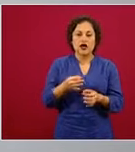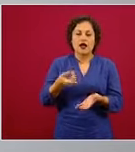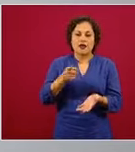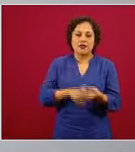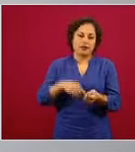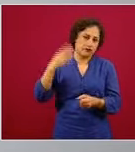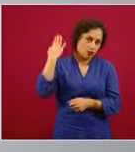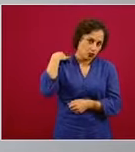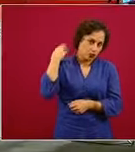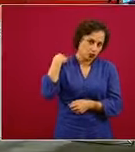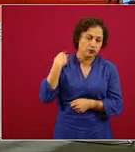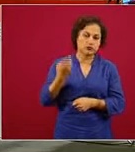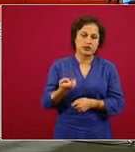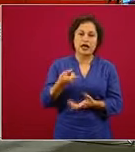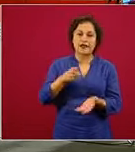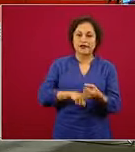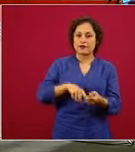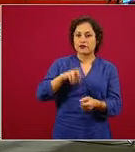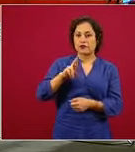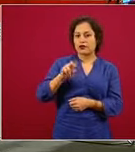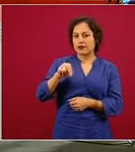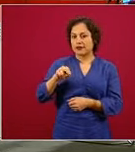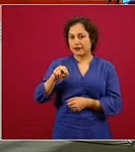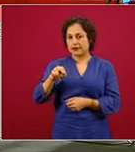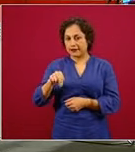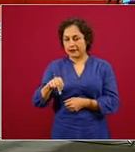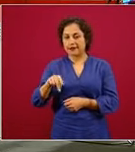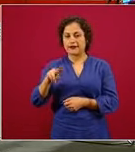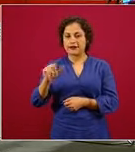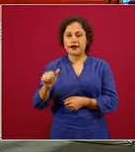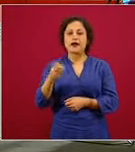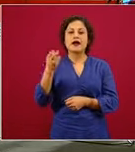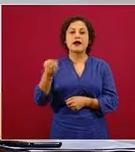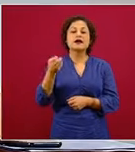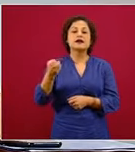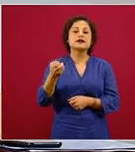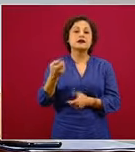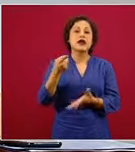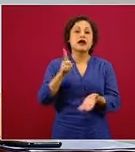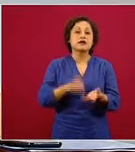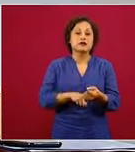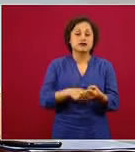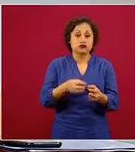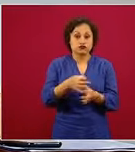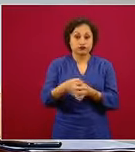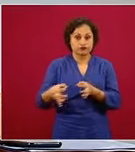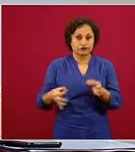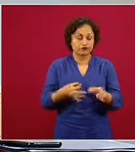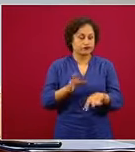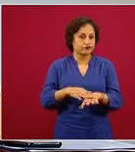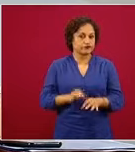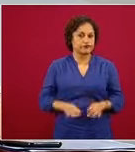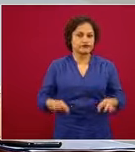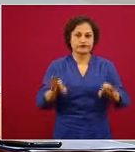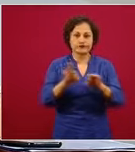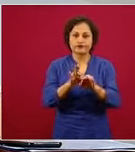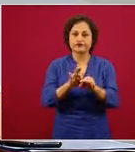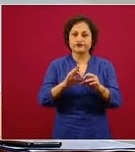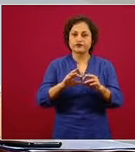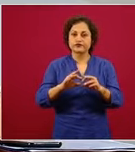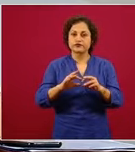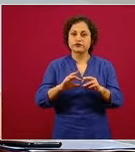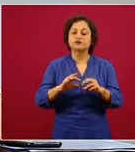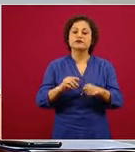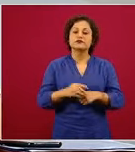ácido ribonucleico, el RNA, elemento central de su ingeniería, además de